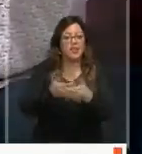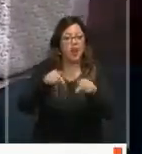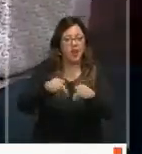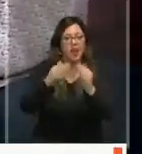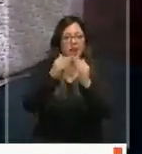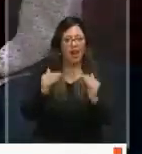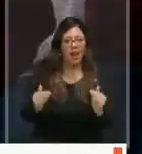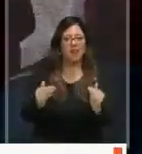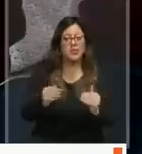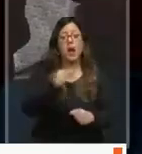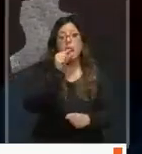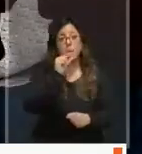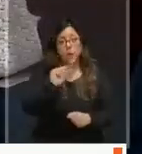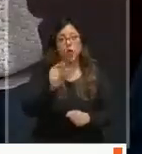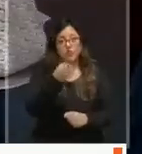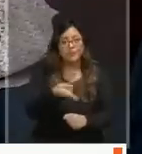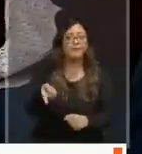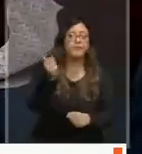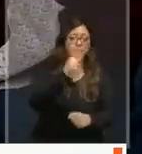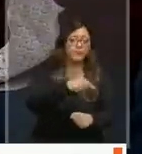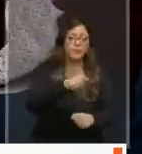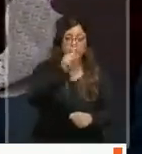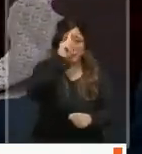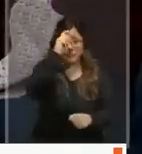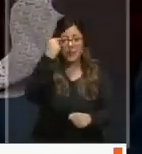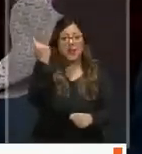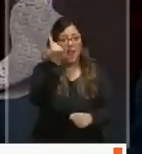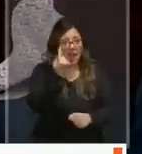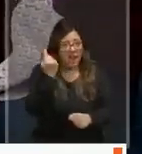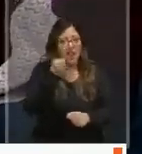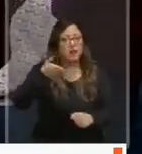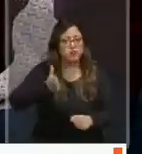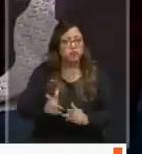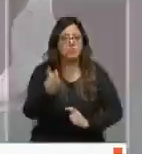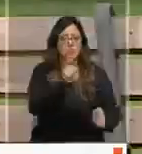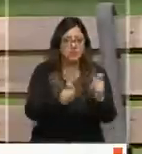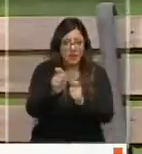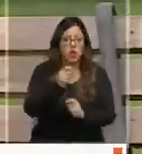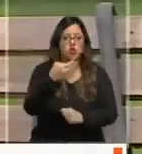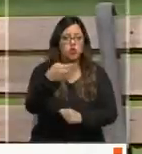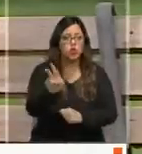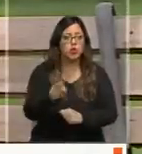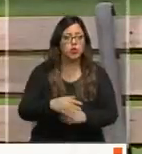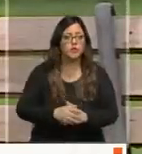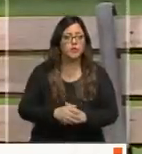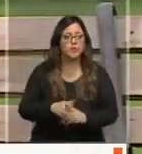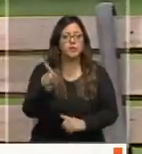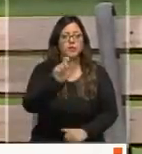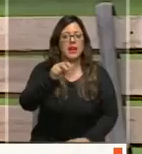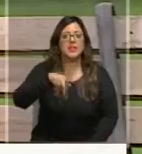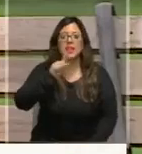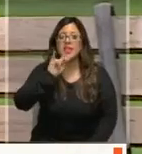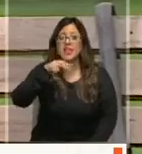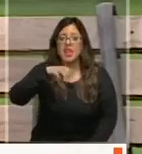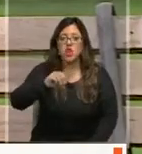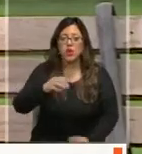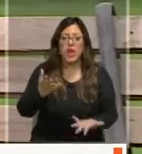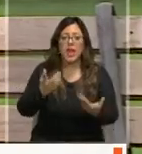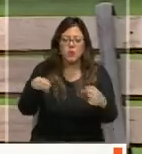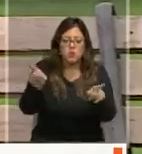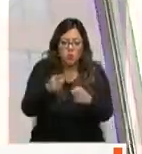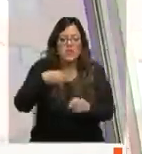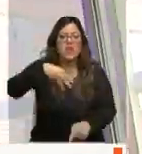casa. Pronto tendrá que volver a la clínica para seguir con su tratamiento. A Santino yo le ponía Metallica y salió